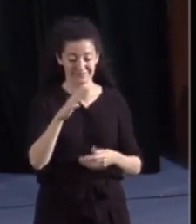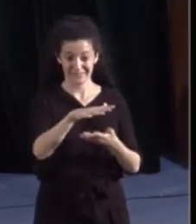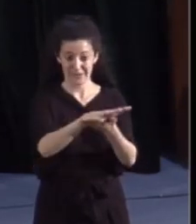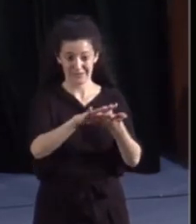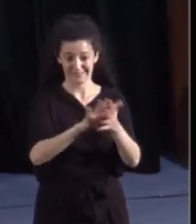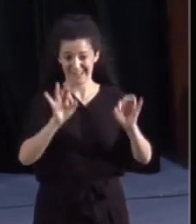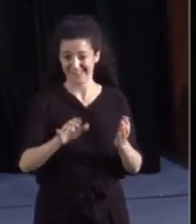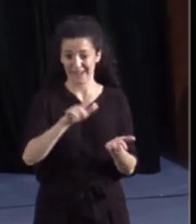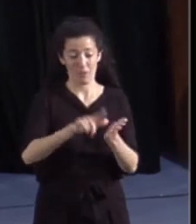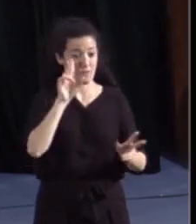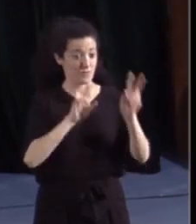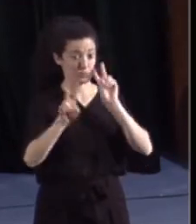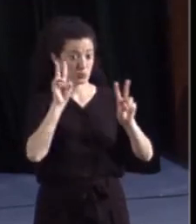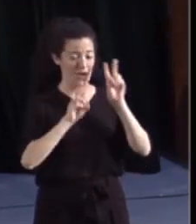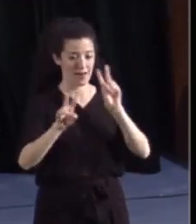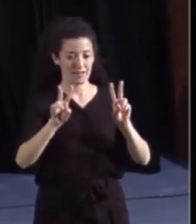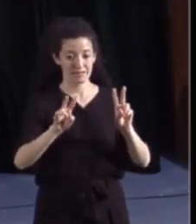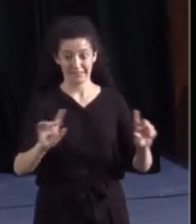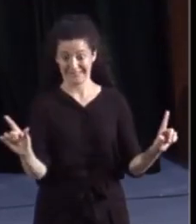un medio que es audiovisual,